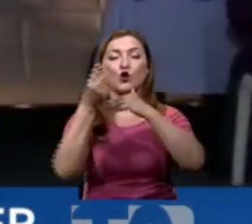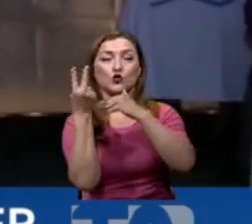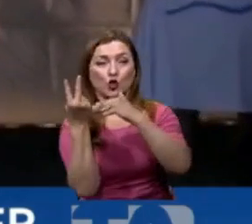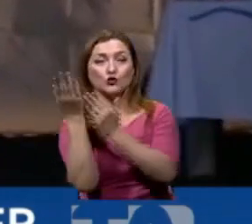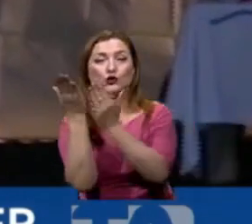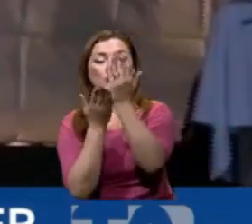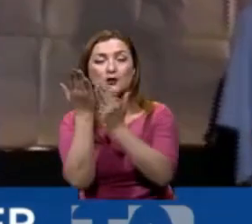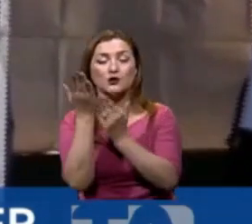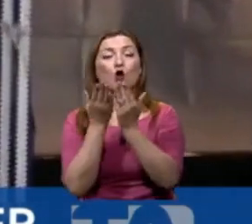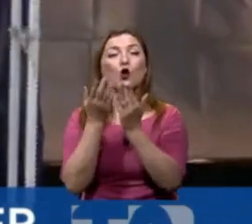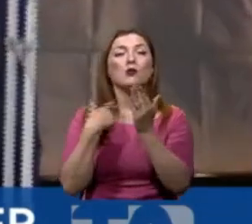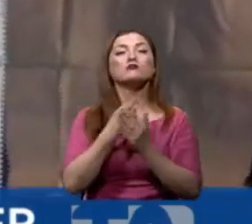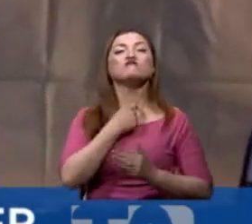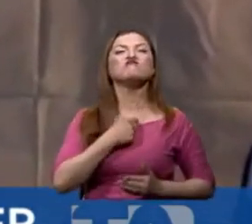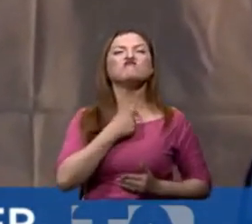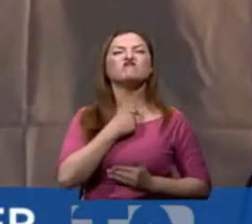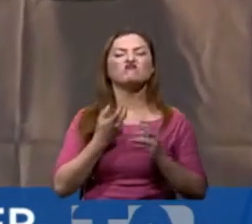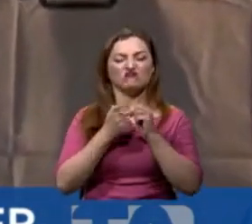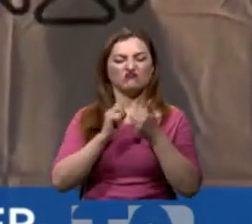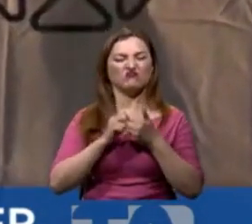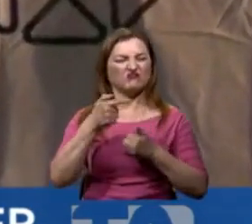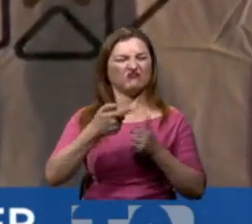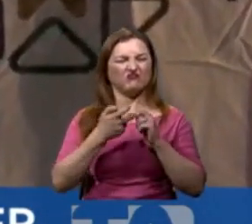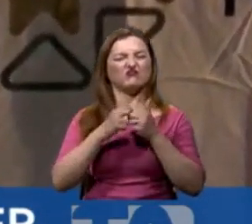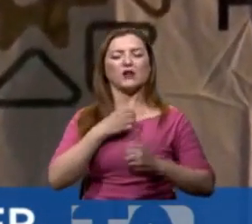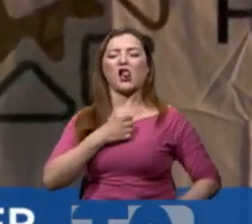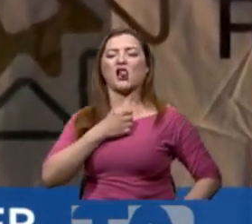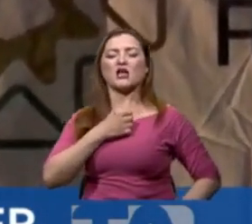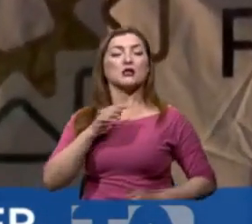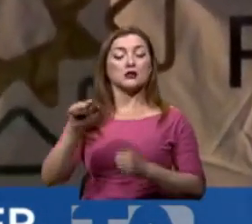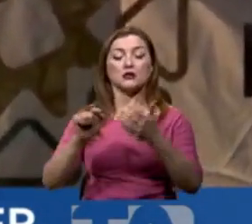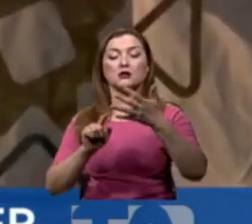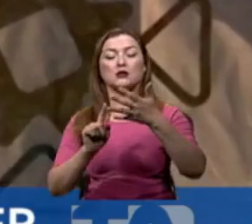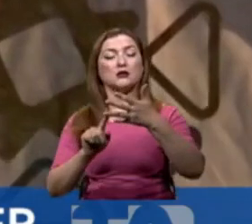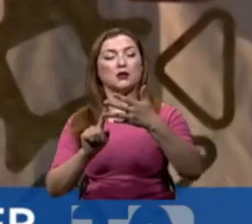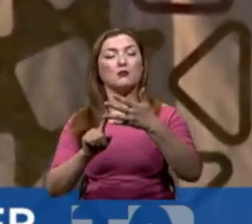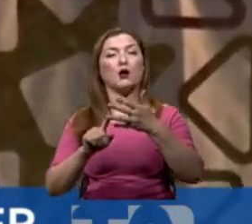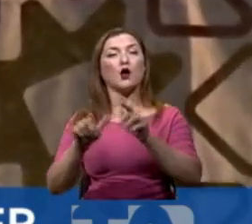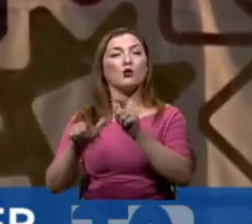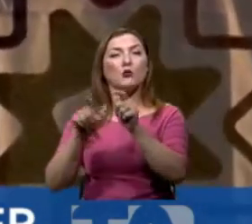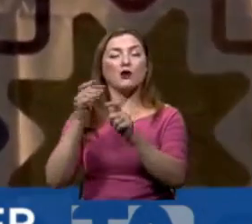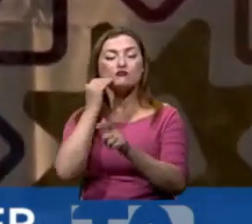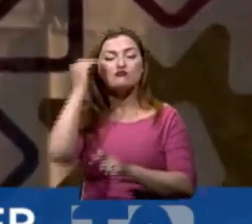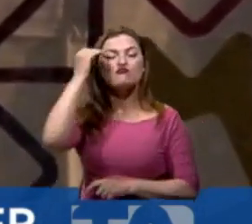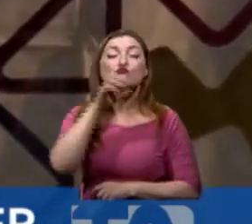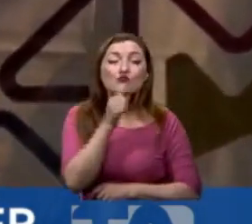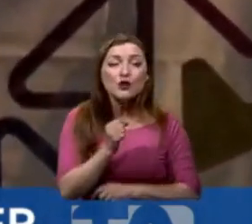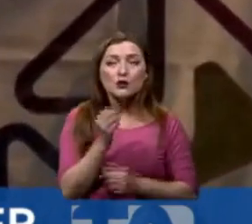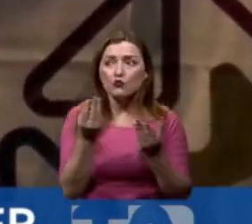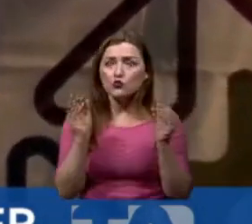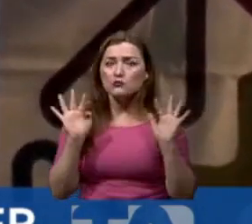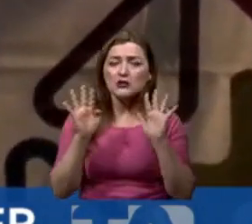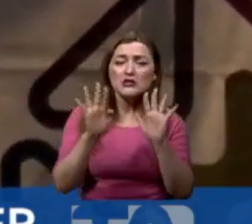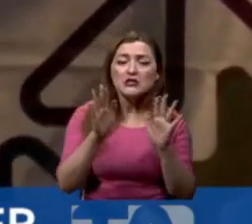también geriatría, porque tenemos muchas adultas mayores, mujeres adultas mayores que asisten a nuestras ferias, así que